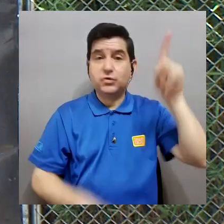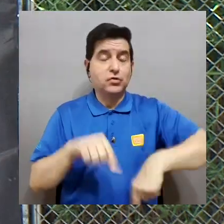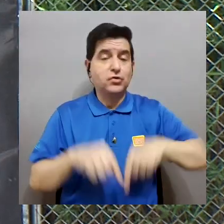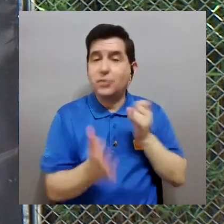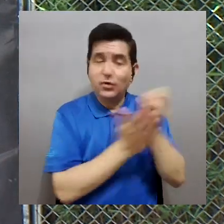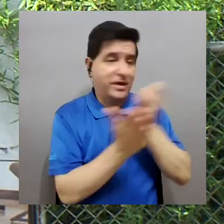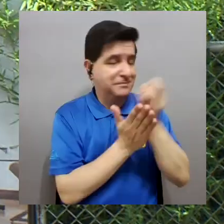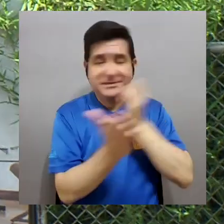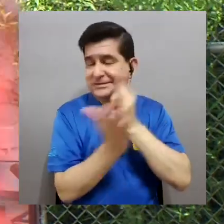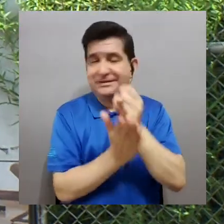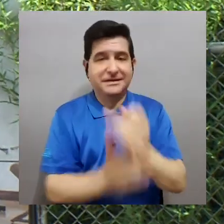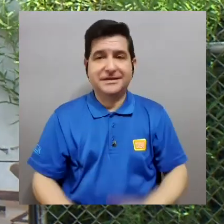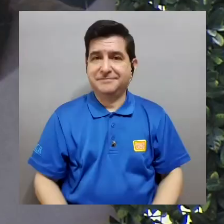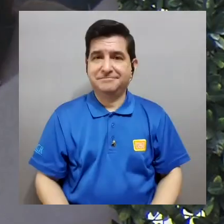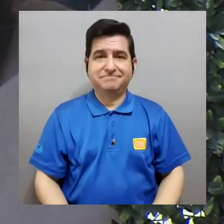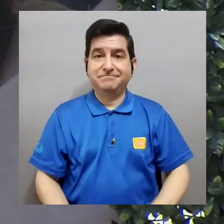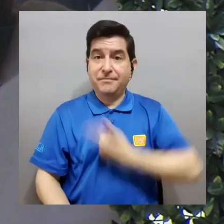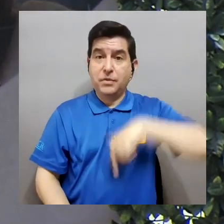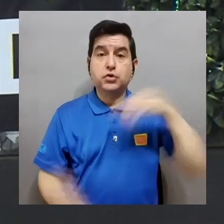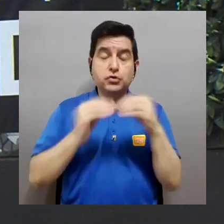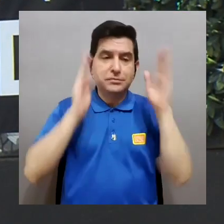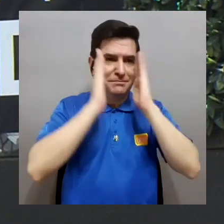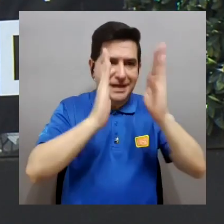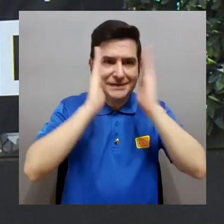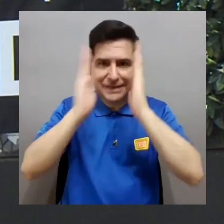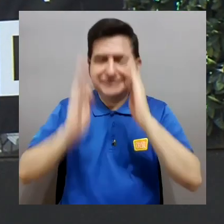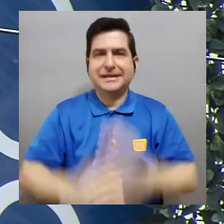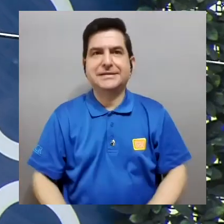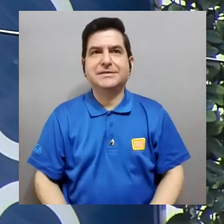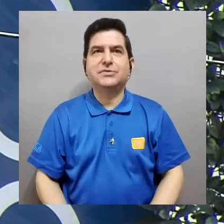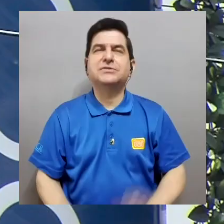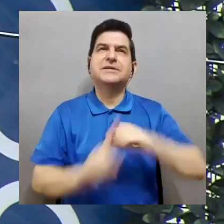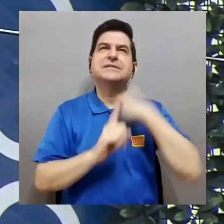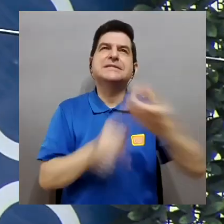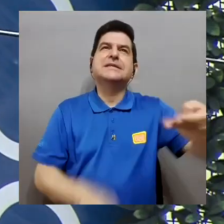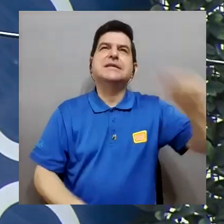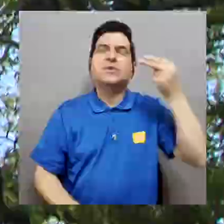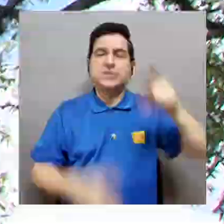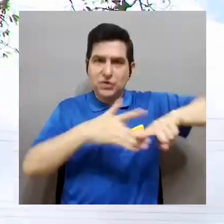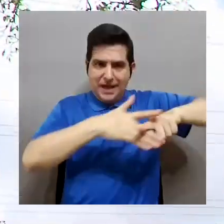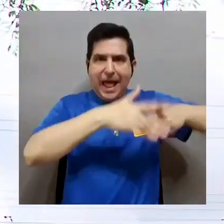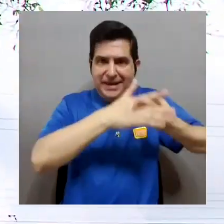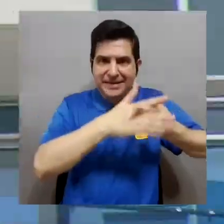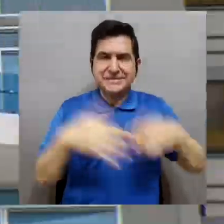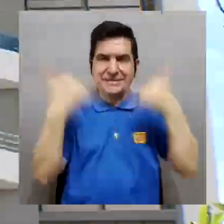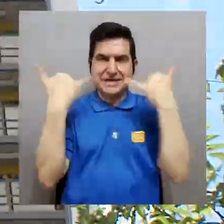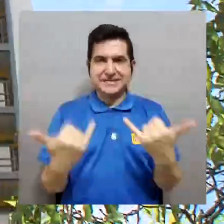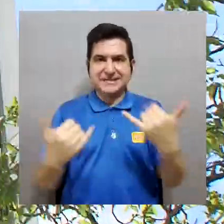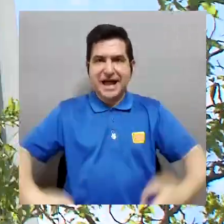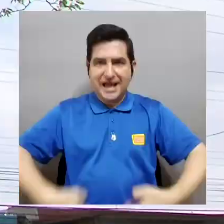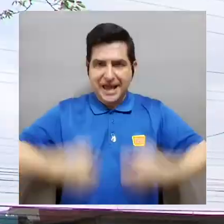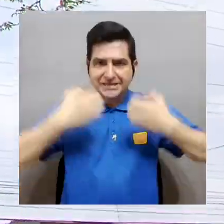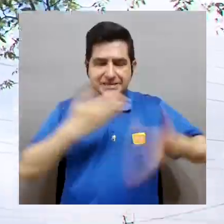no hacemos inspecciones, sino que estamos más involucrados. Es por un asunto histórico, ¿verdad? Como nacimos nosotros, ya